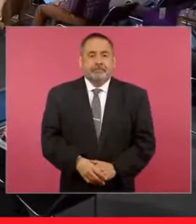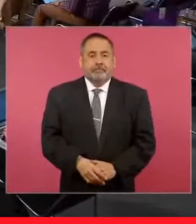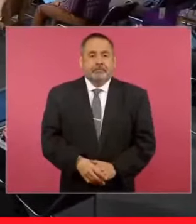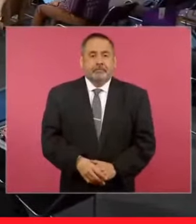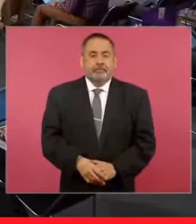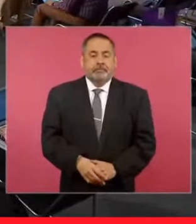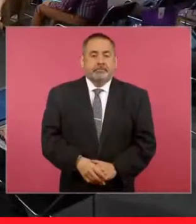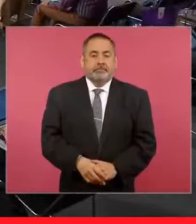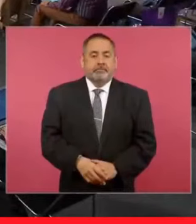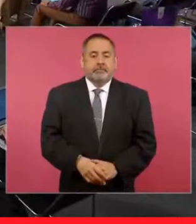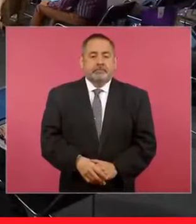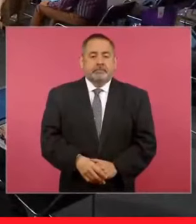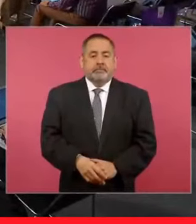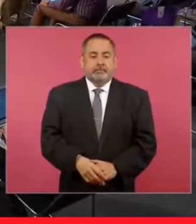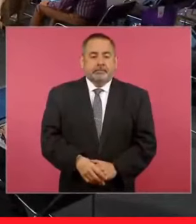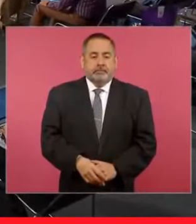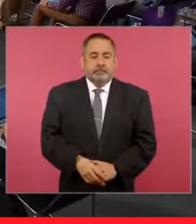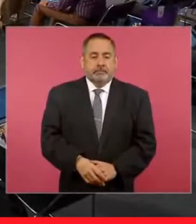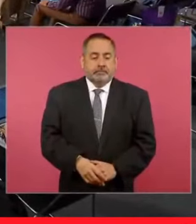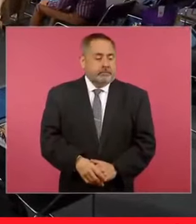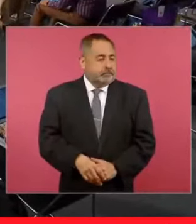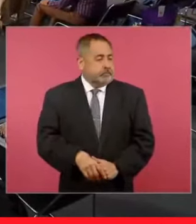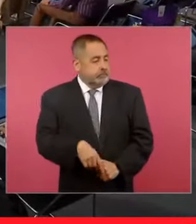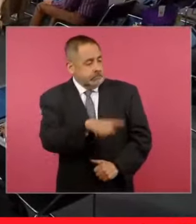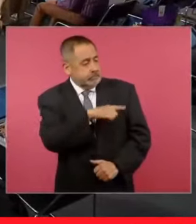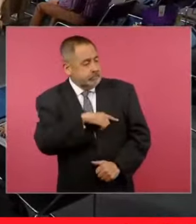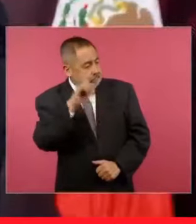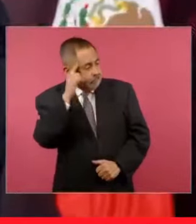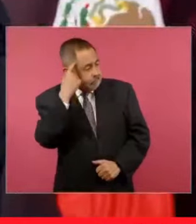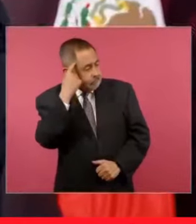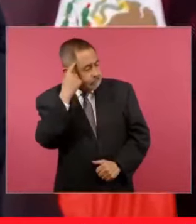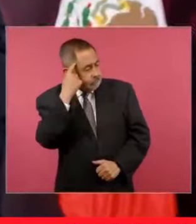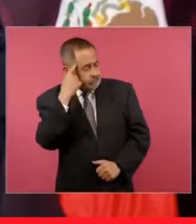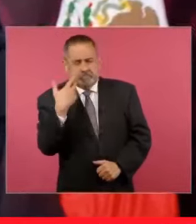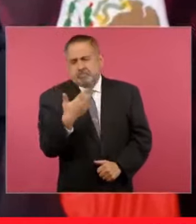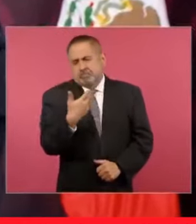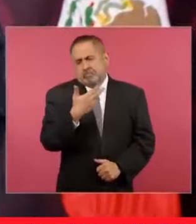Eh es mejor que se enojen no